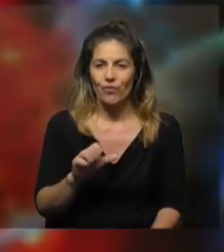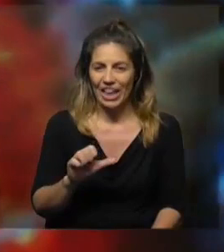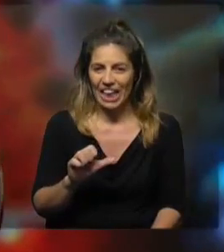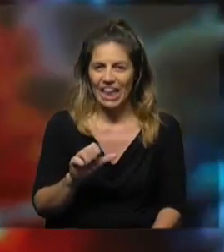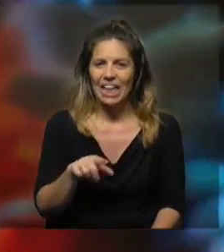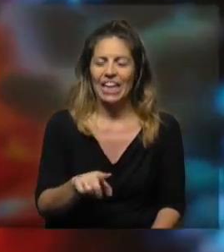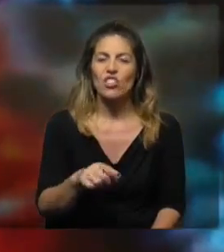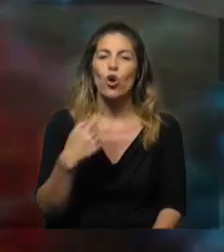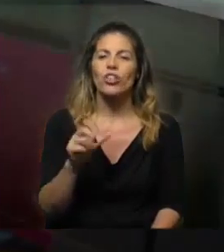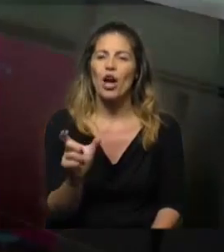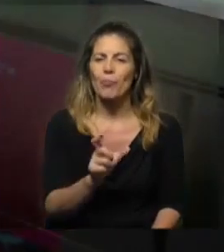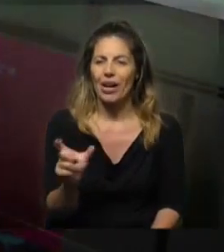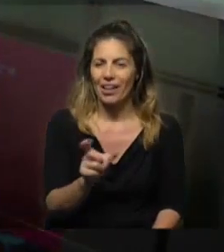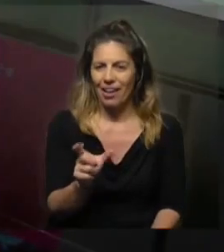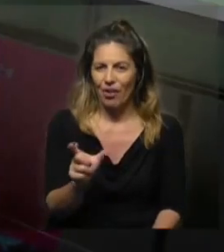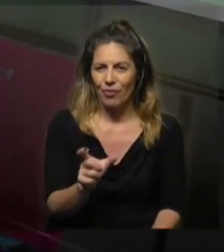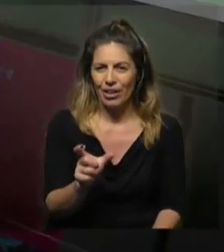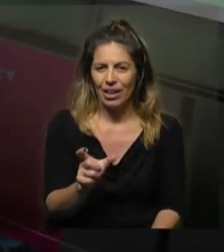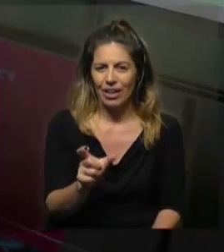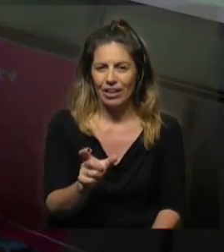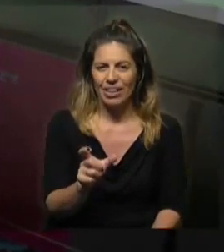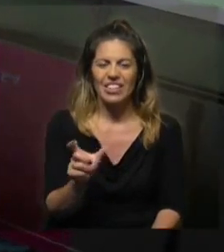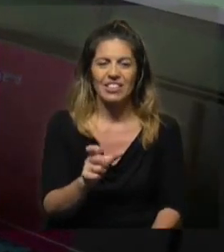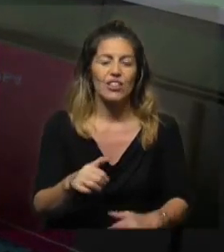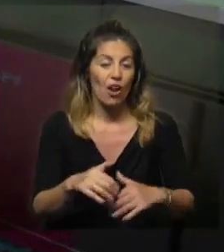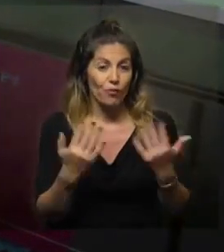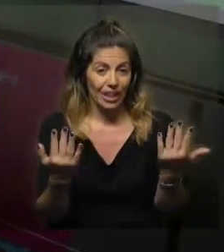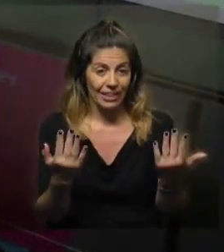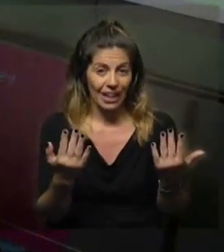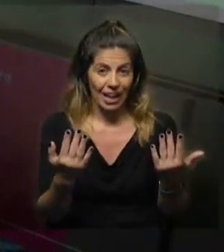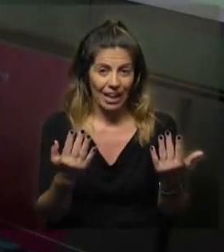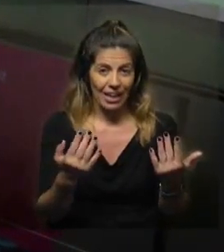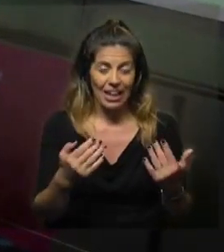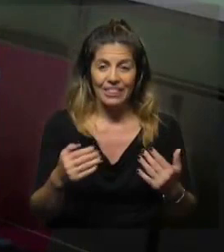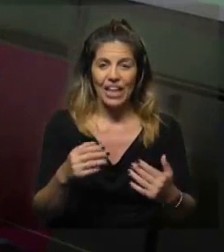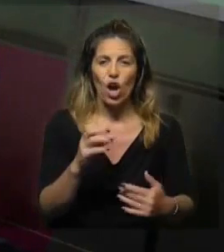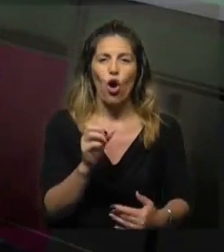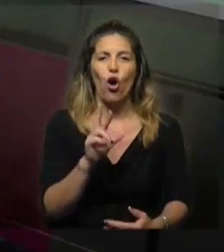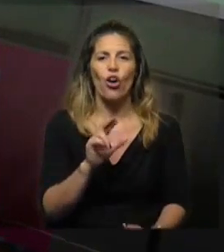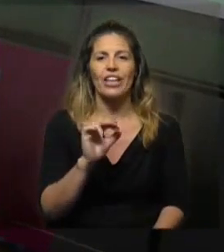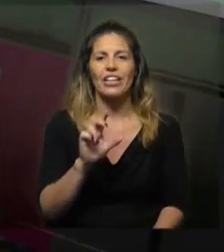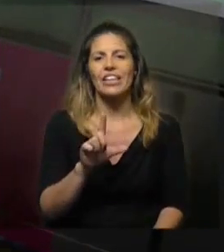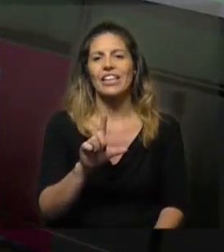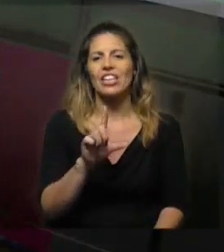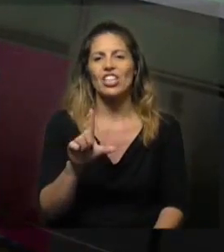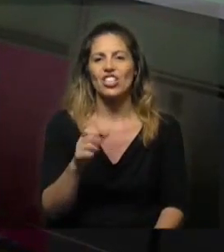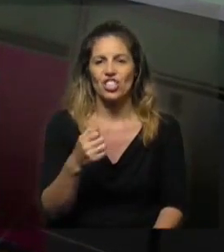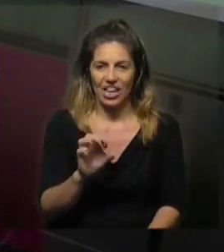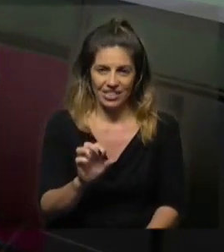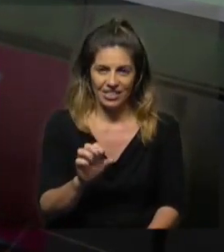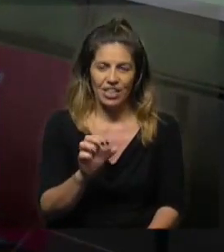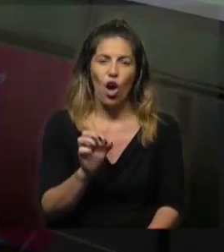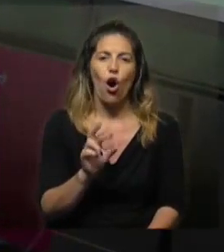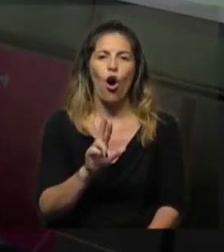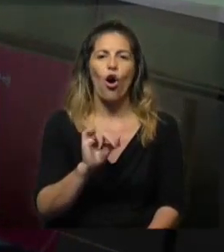es otra palabra este que significa fiesta de orillas no Entonces nosotros allí de orillas orillas